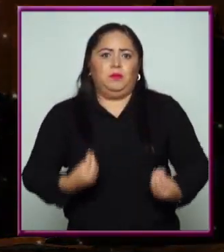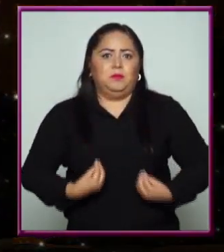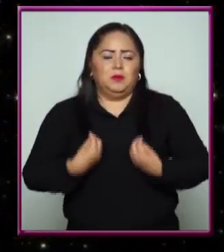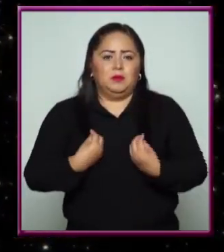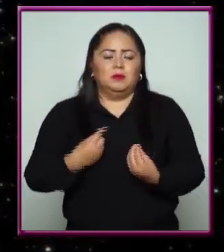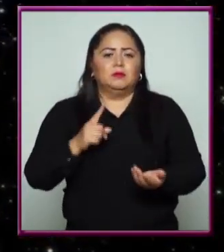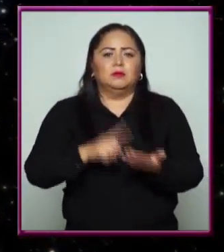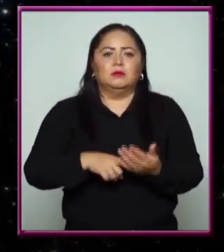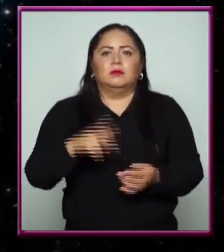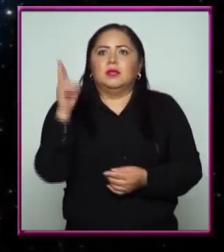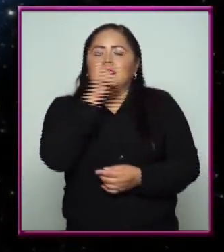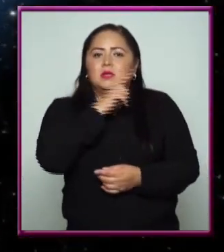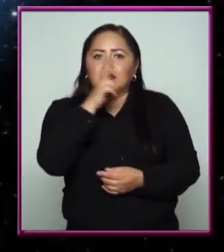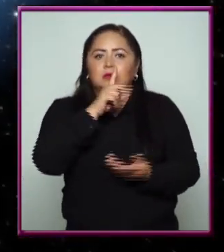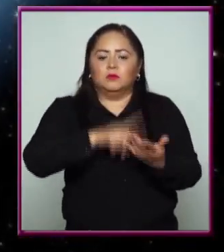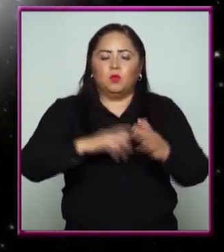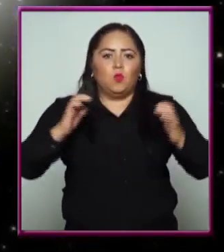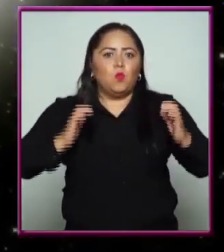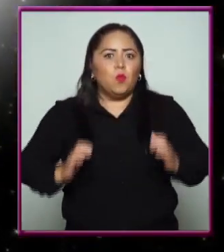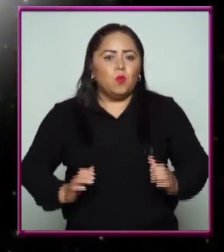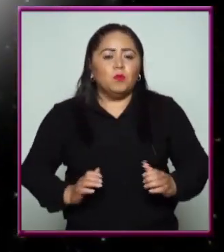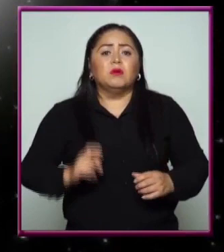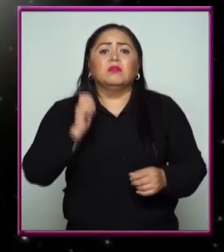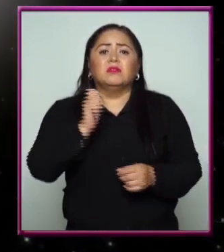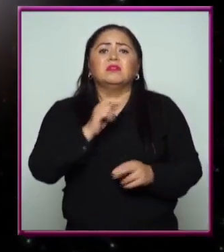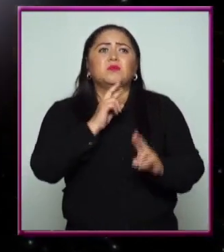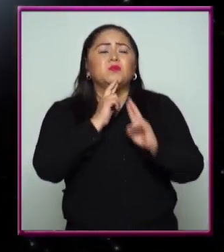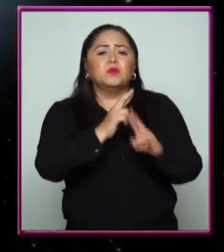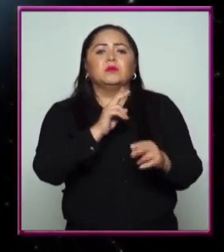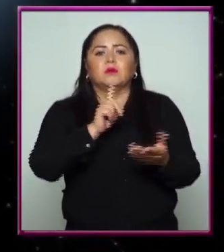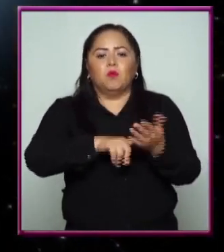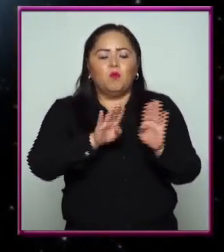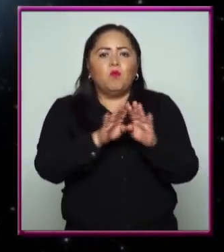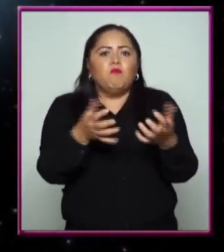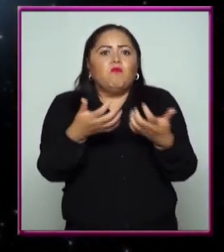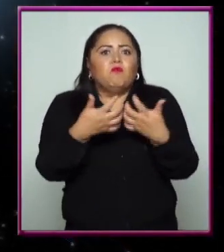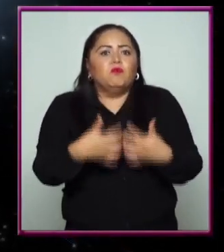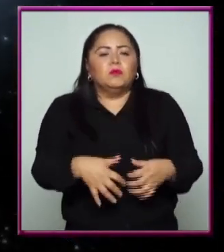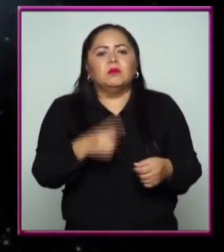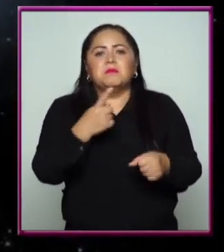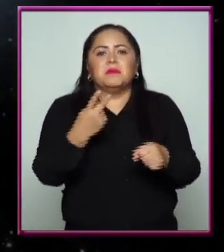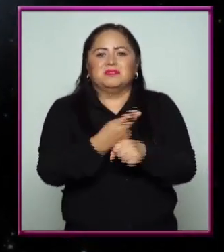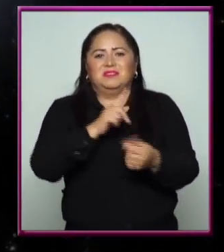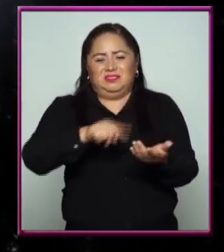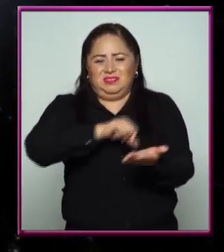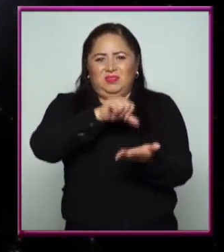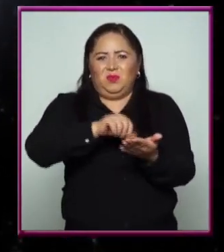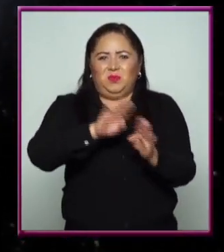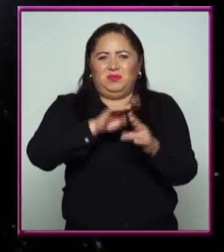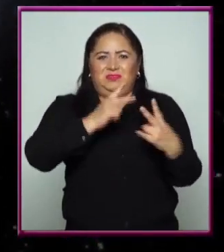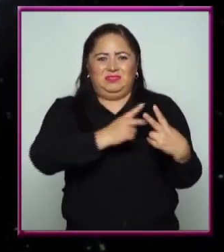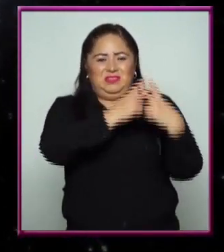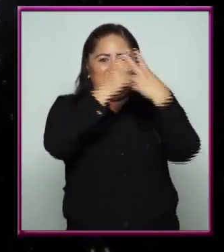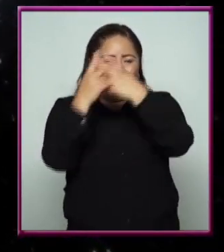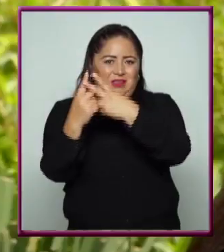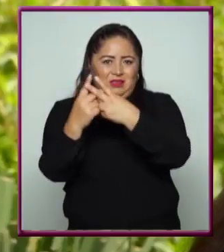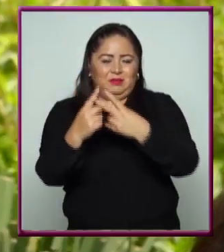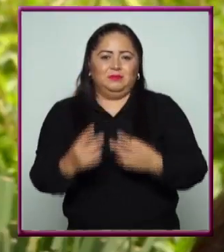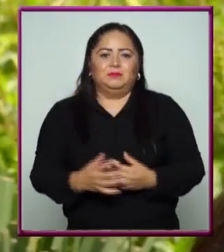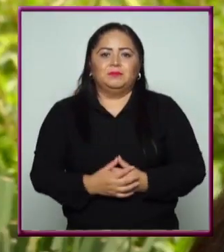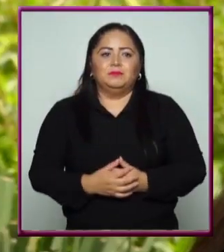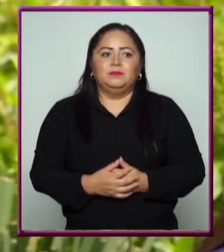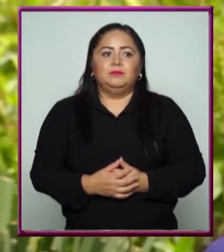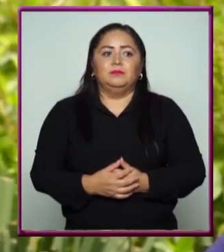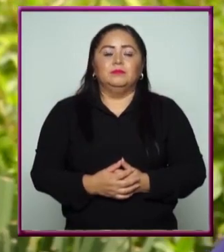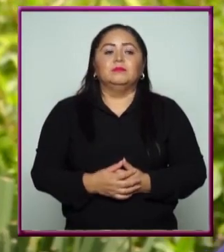El carbono y el oxígeno de nuestros cuerpos son resultado de la fusión que sucede en el centro de las estrellas.